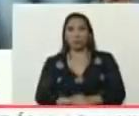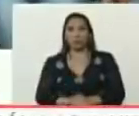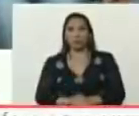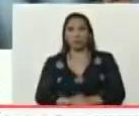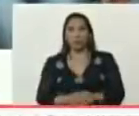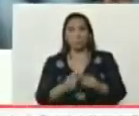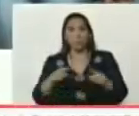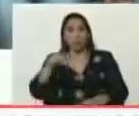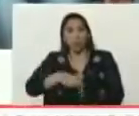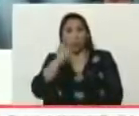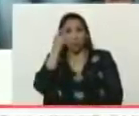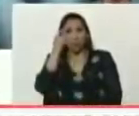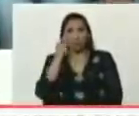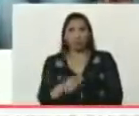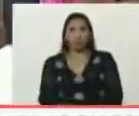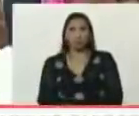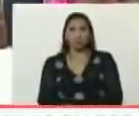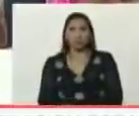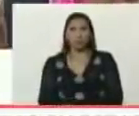Pero